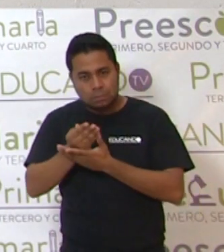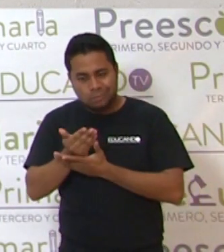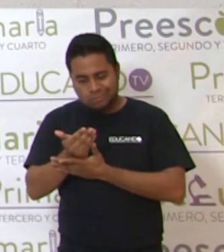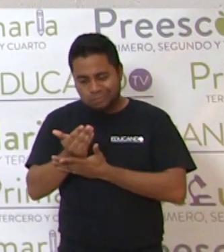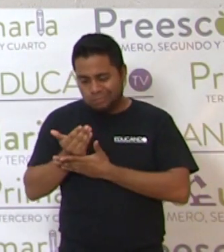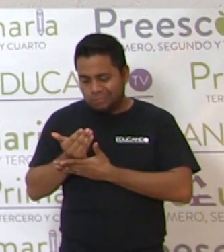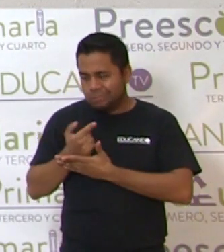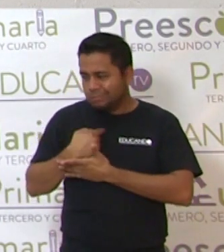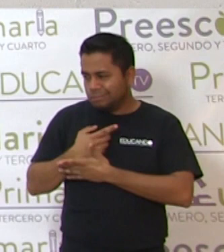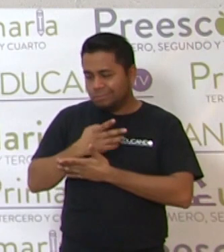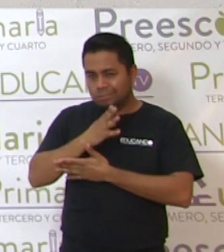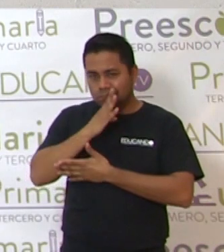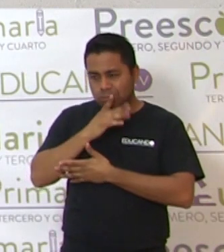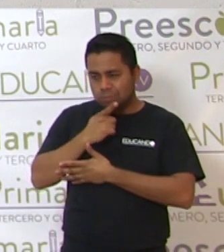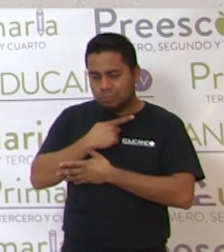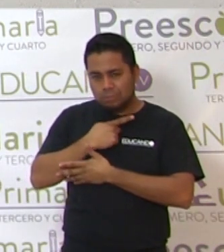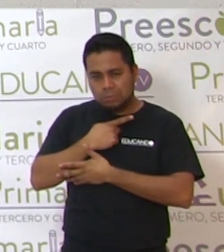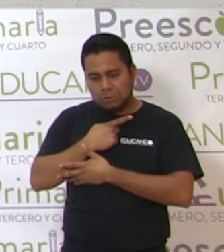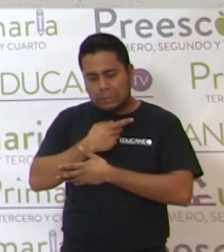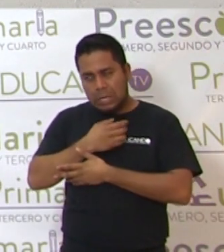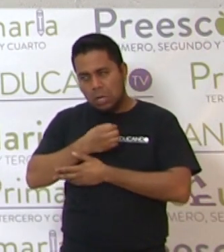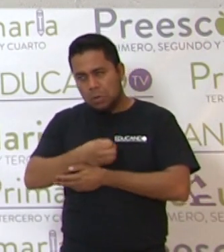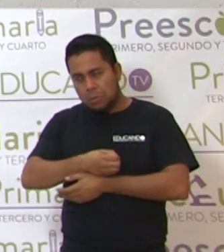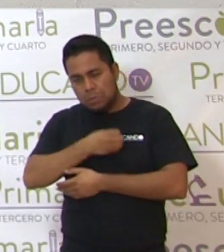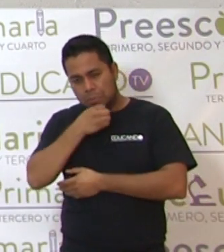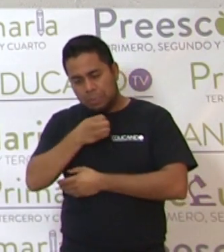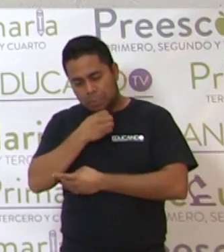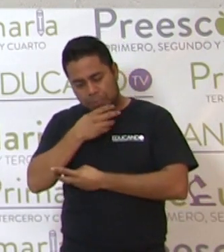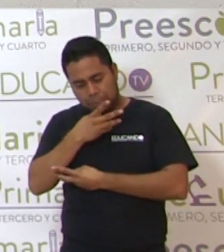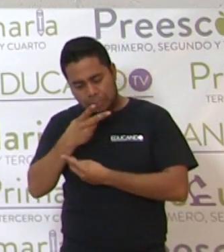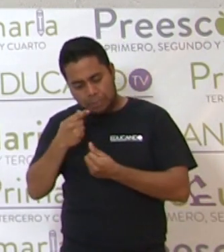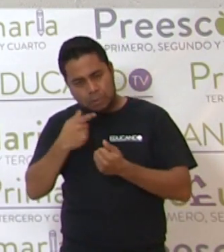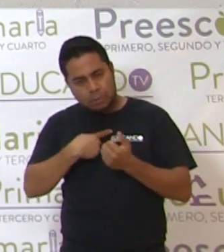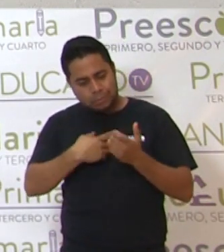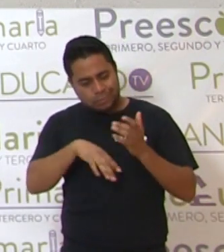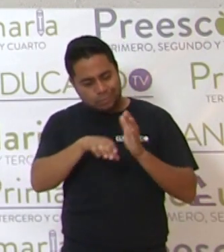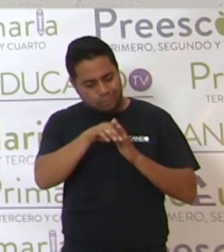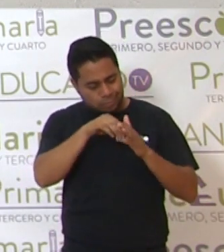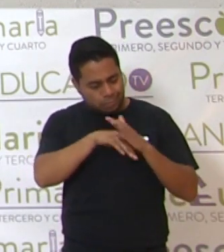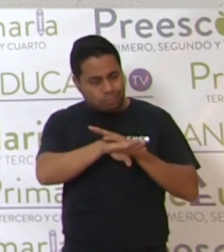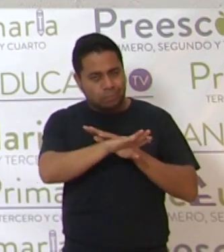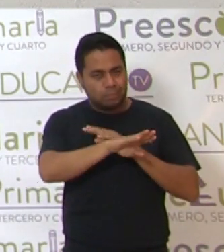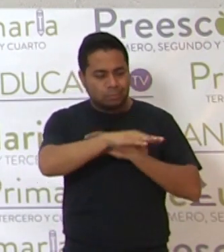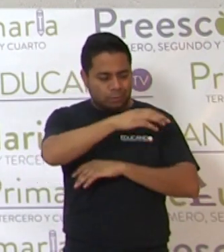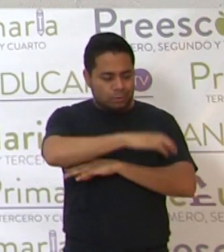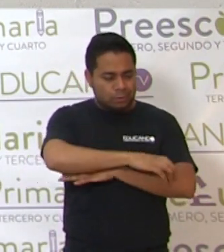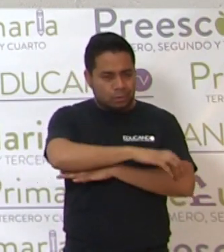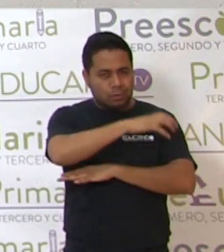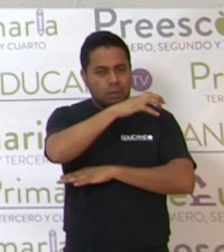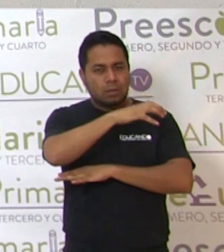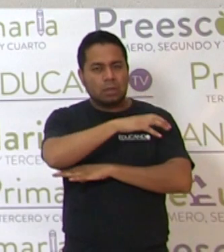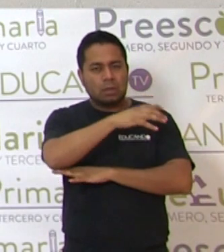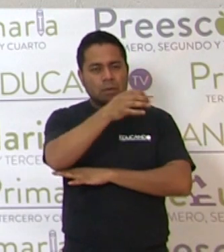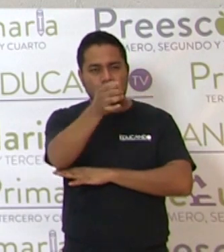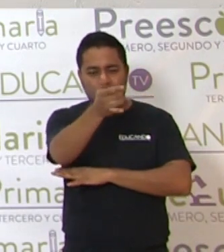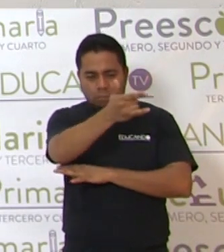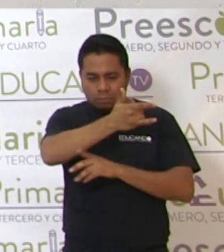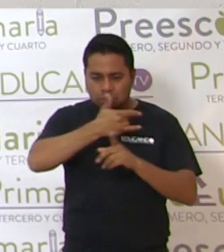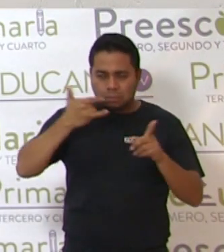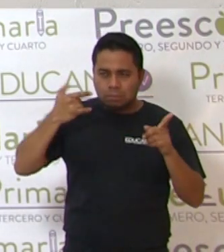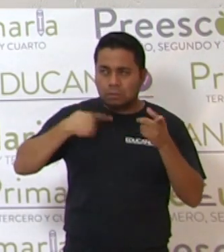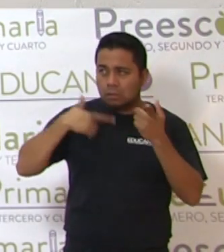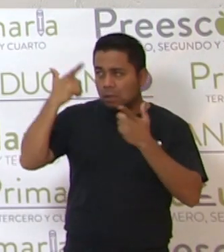momento mi madre y yo dejamos de rezar. Entré en mi alcoba y abrí la ventana. La noche se movió profundamente llena